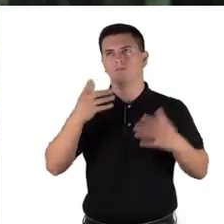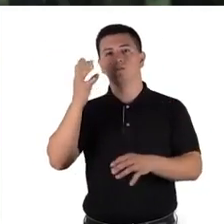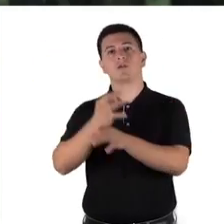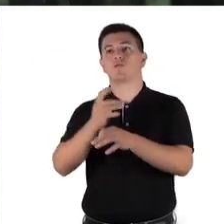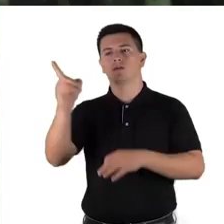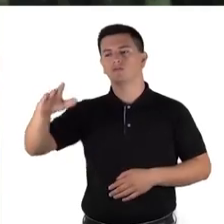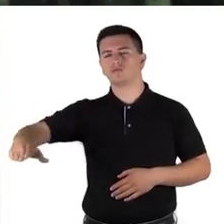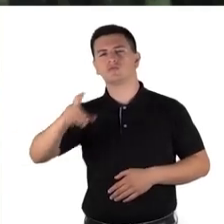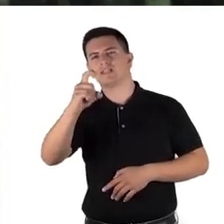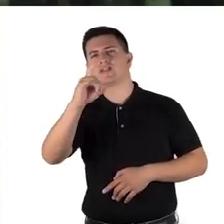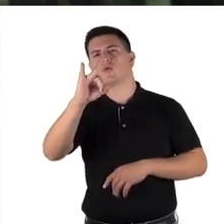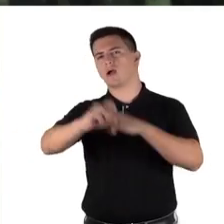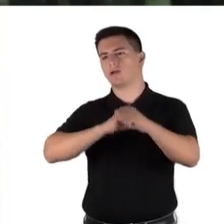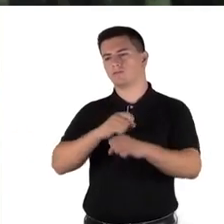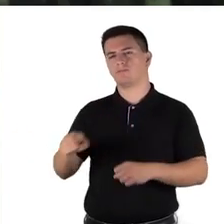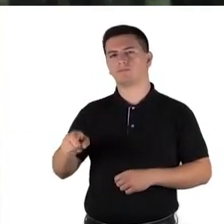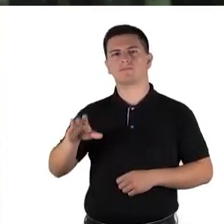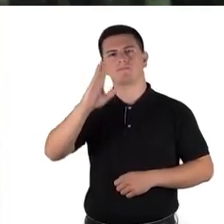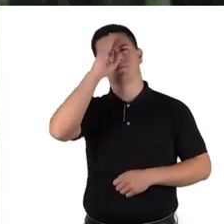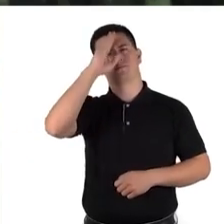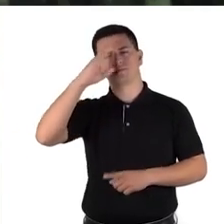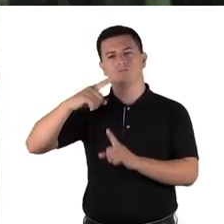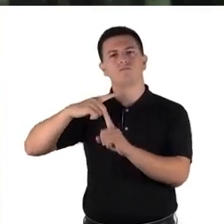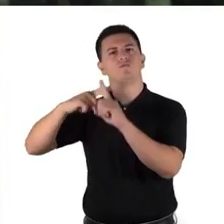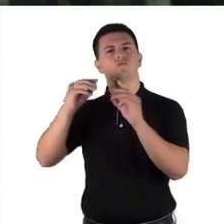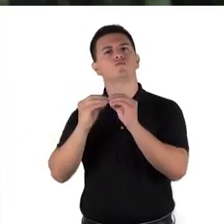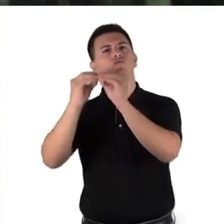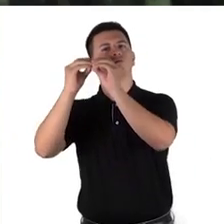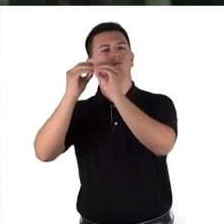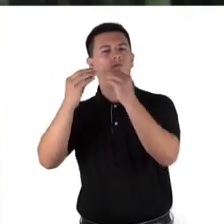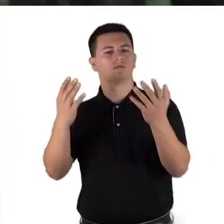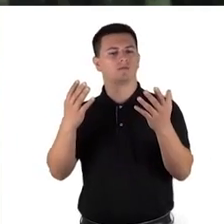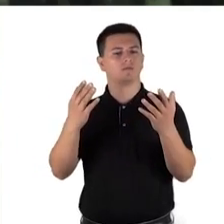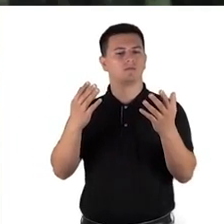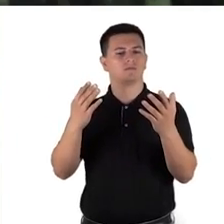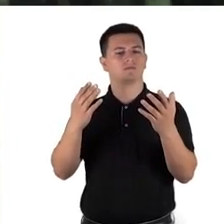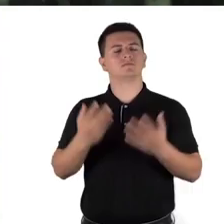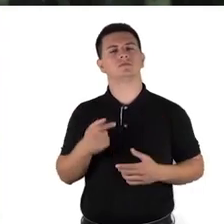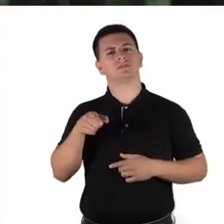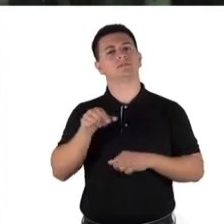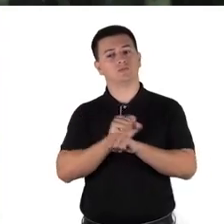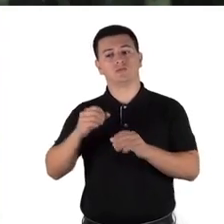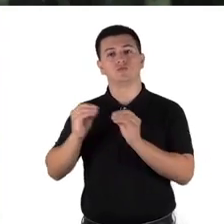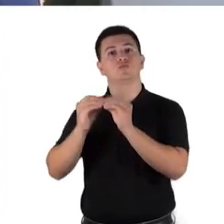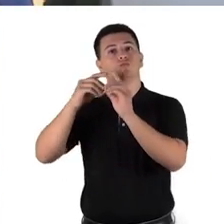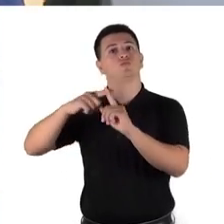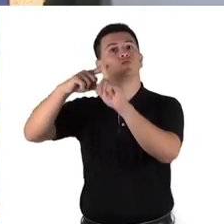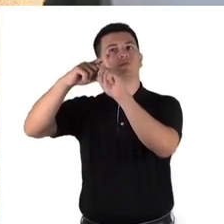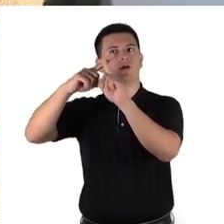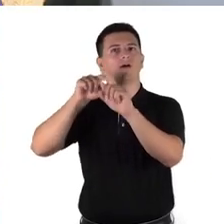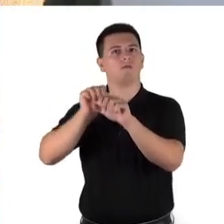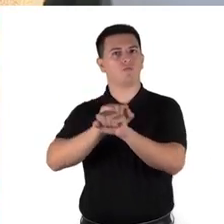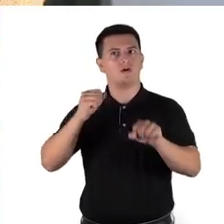sentido en la casa. Por ejemplo, en la escuela un niño de, no sé, 7, 8 años está aprendiendo a sumar, a hacer cuestiones